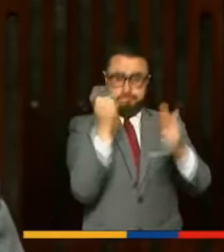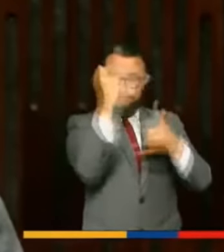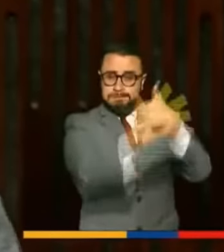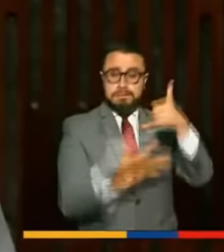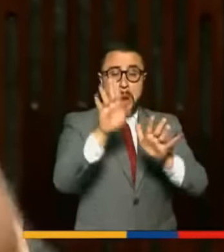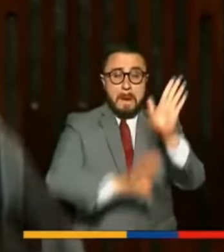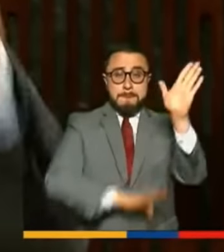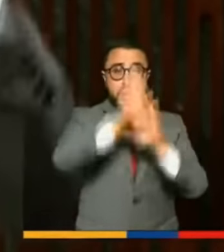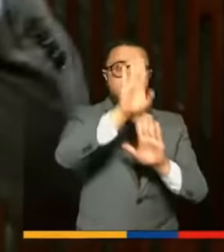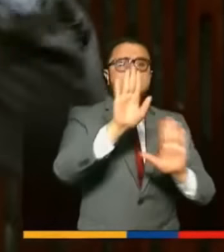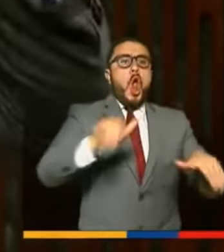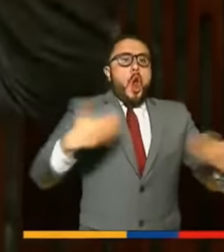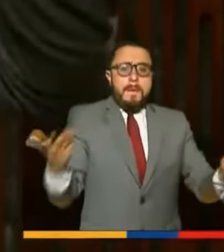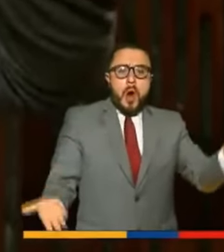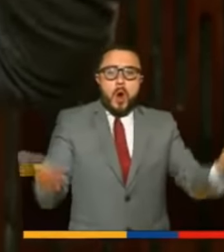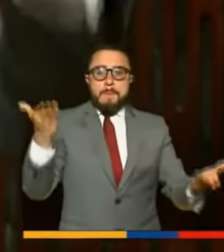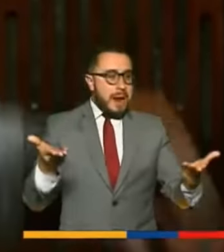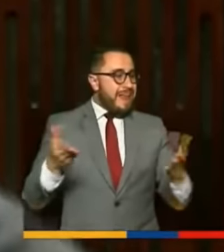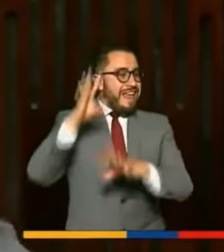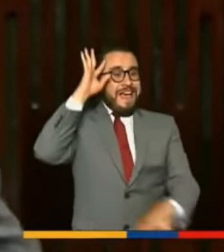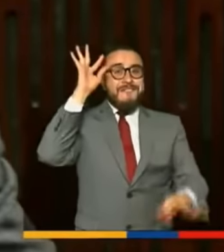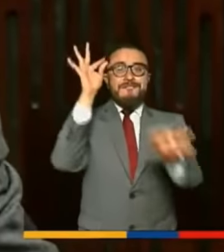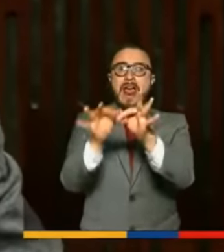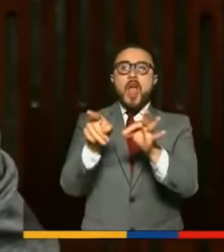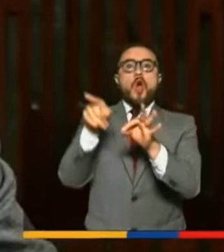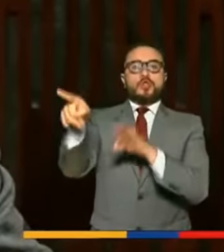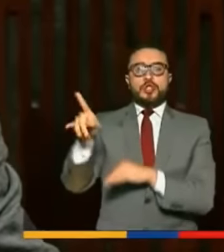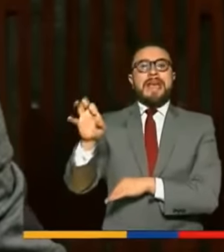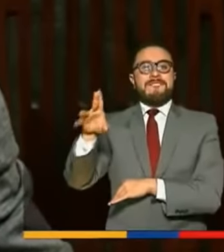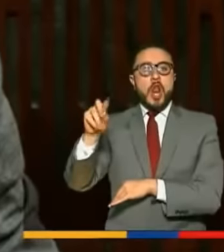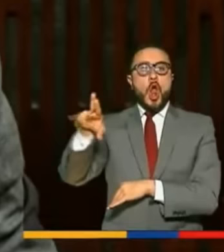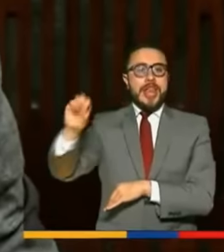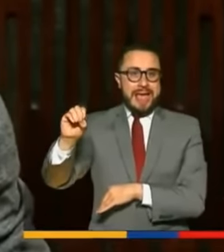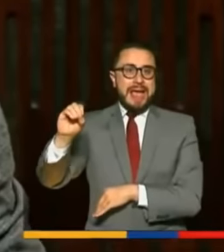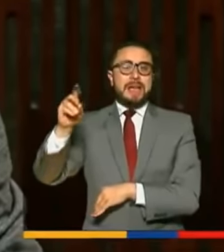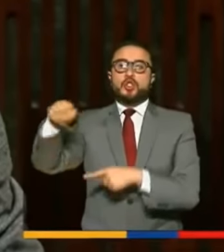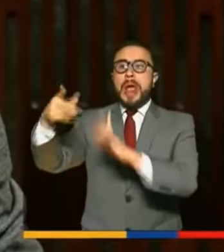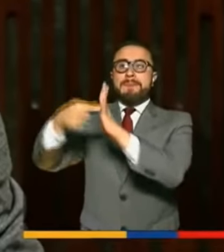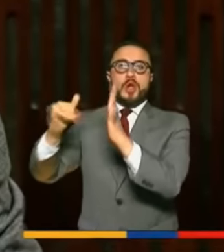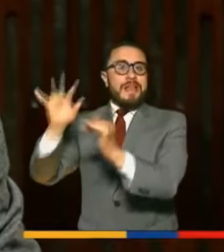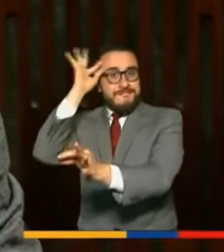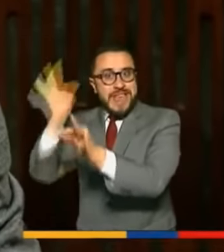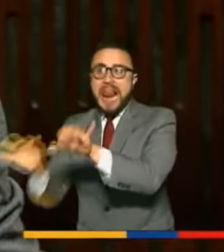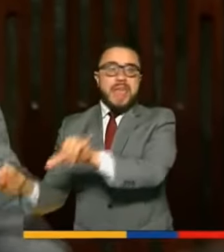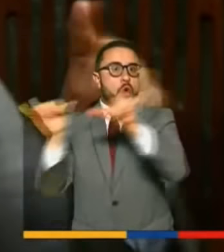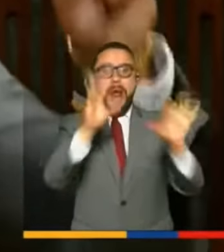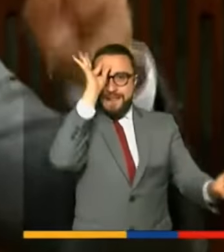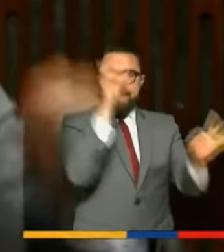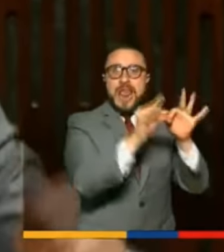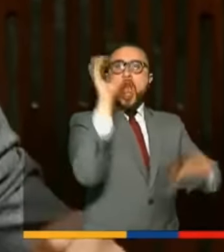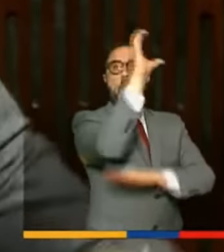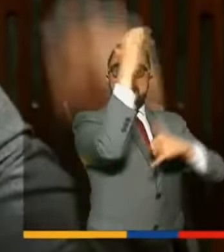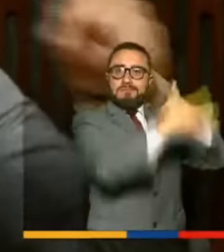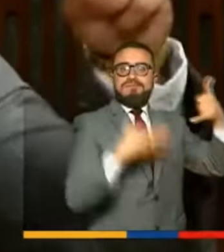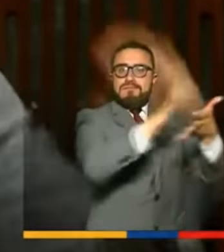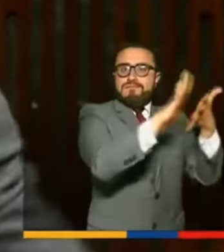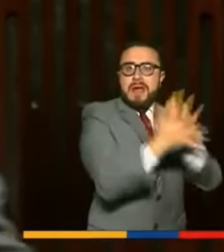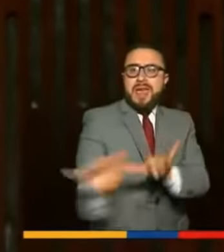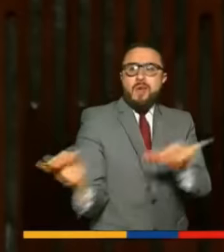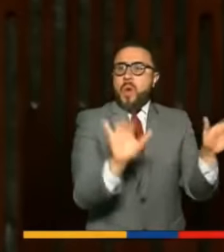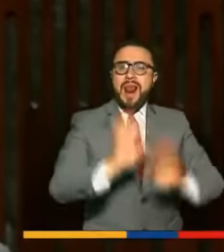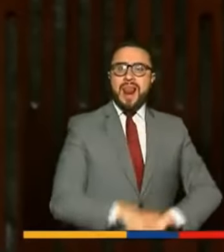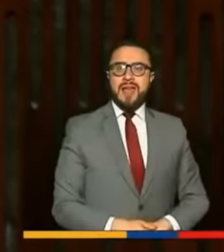comparable a la fidelidad que usted tiene hacia Verónica Alcocer. Con eso es comparable el éxito de su paz total. Y no lo digo yo, ahí están